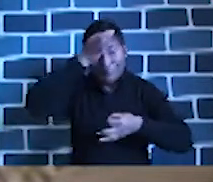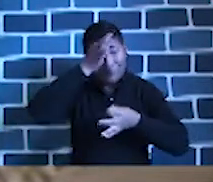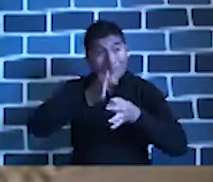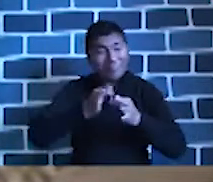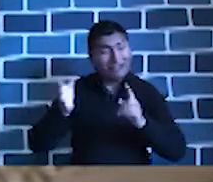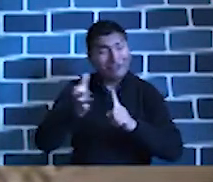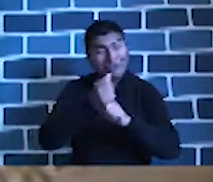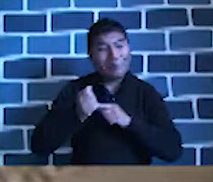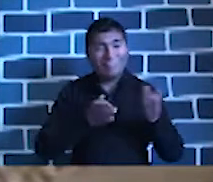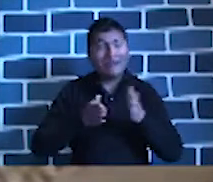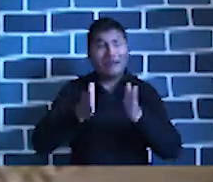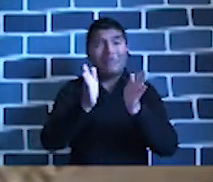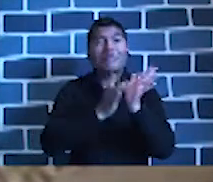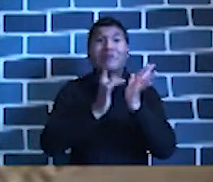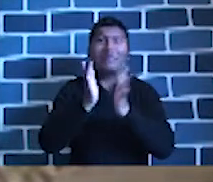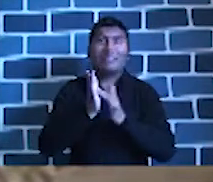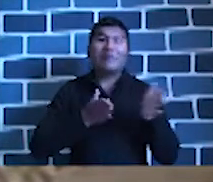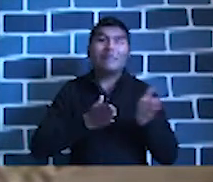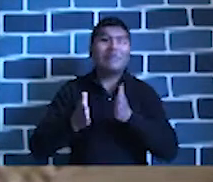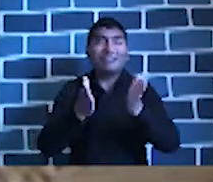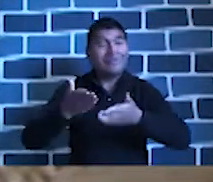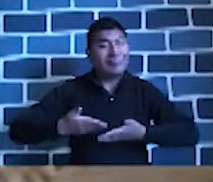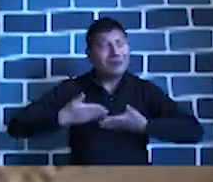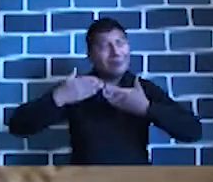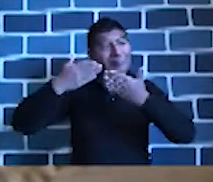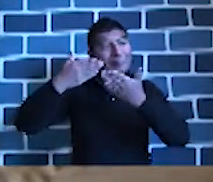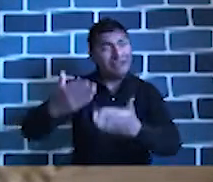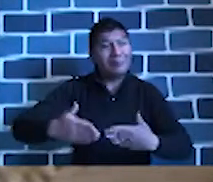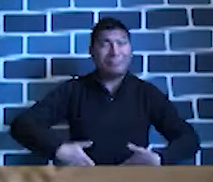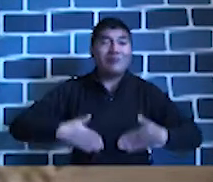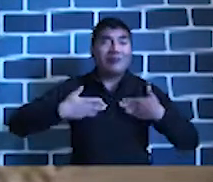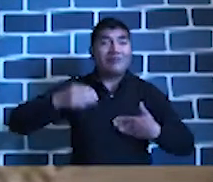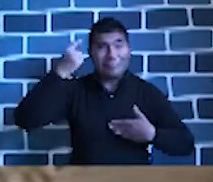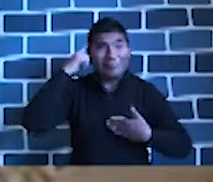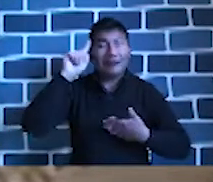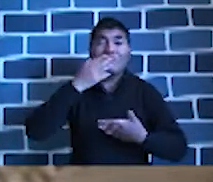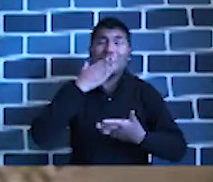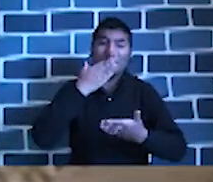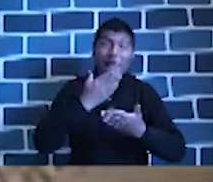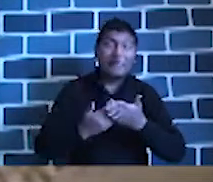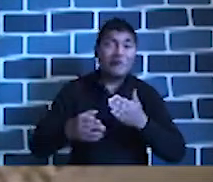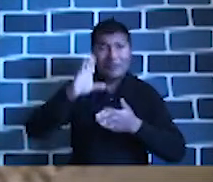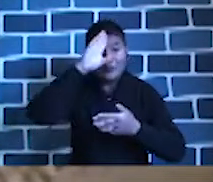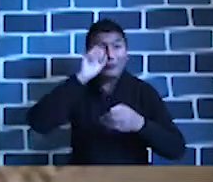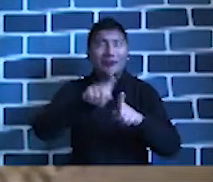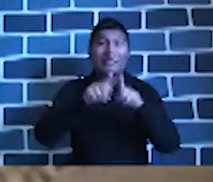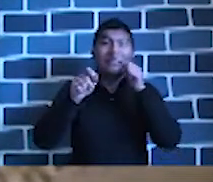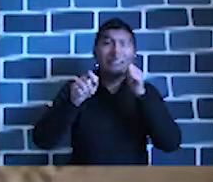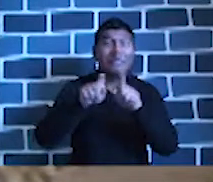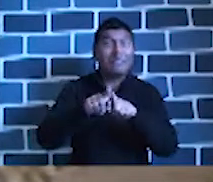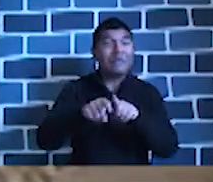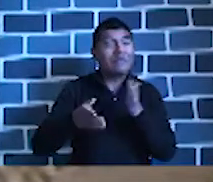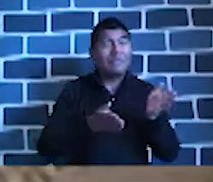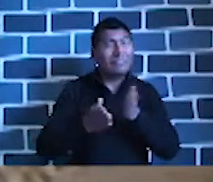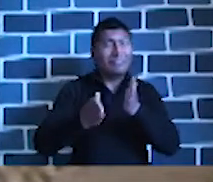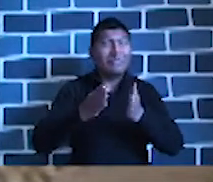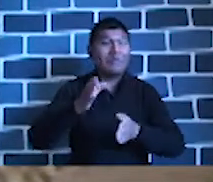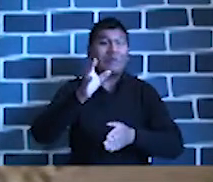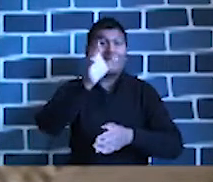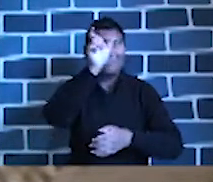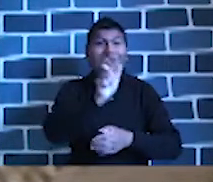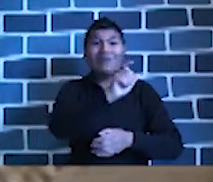camino de Jesús, que es el camino de la entrega, el don de la vida para el bien de los hermanos. Es el camino de la cruz de cada día.